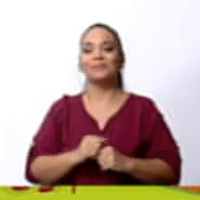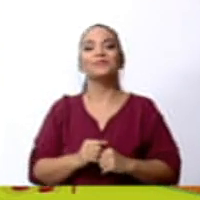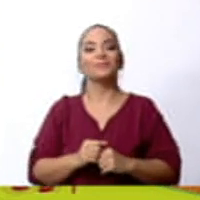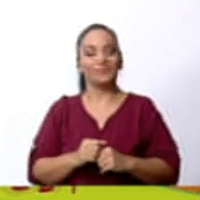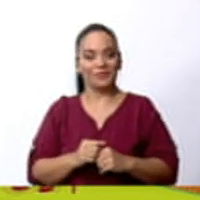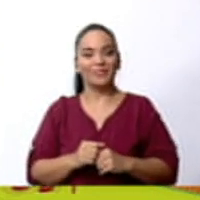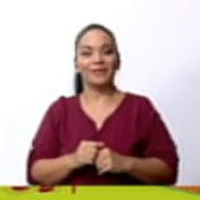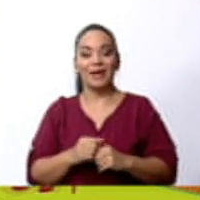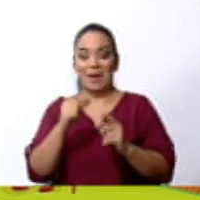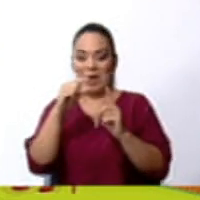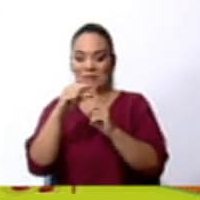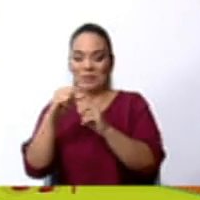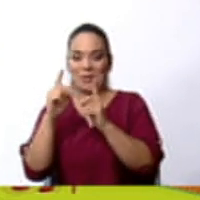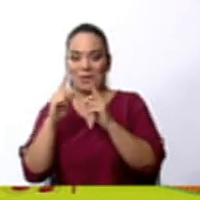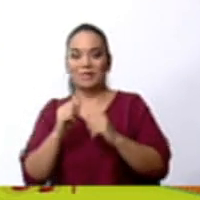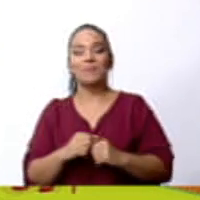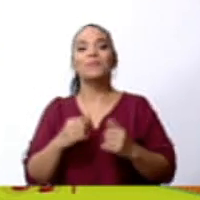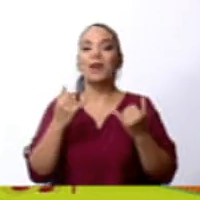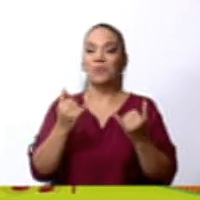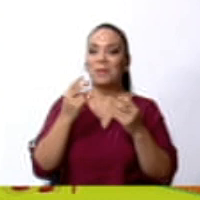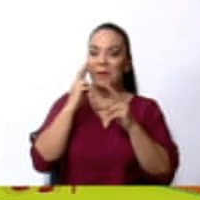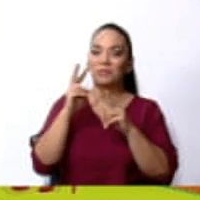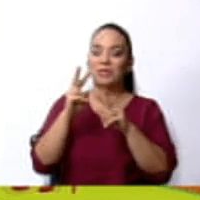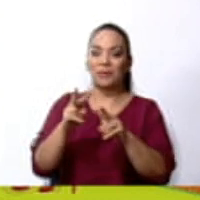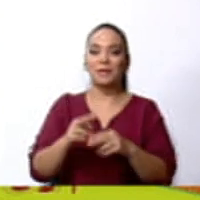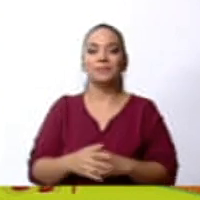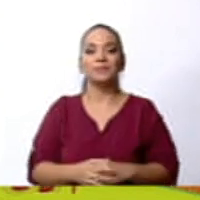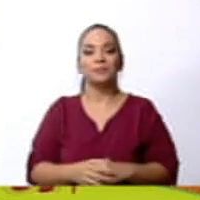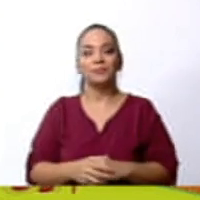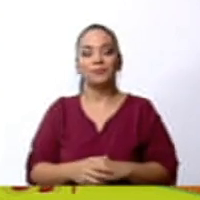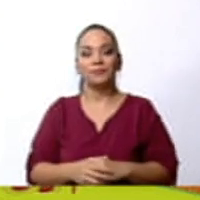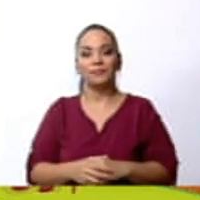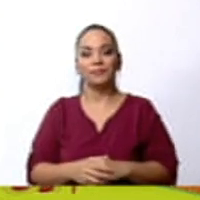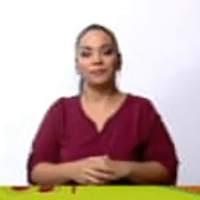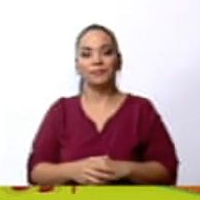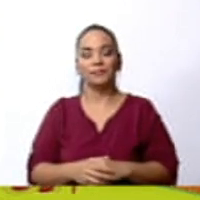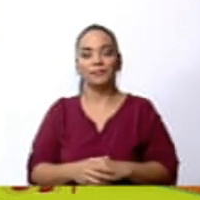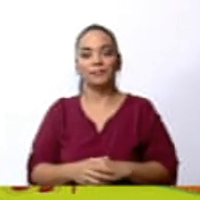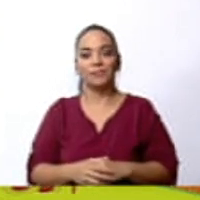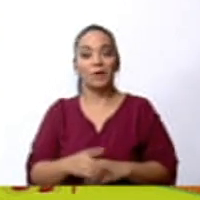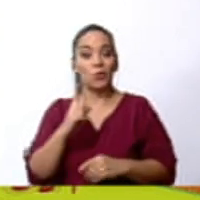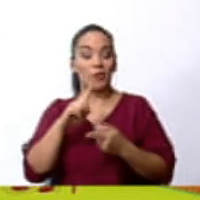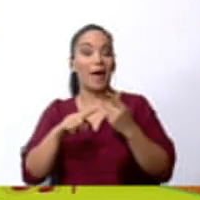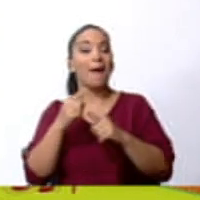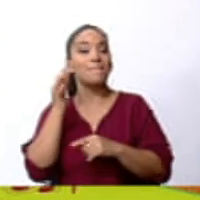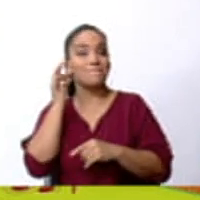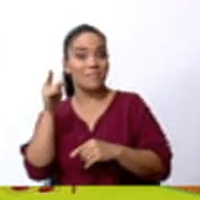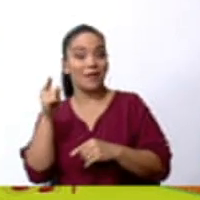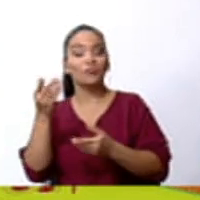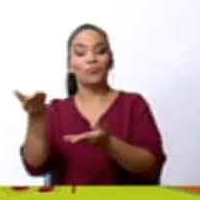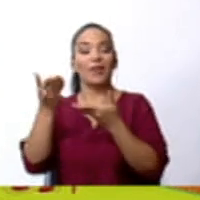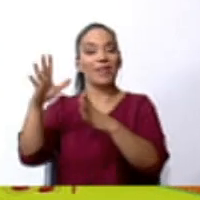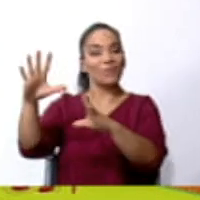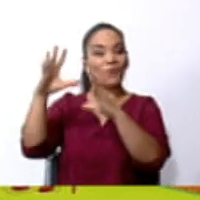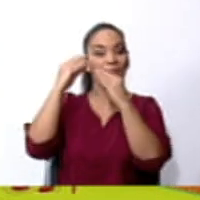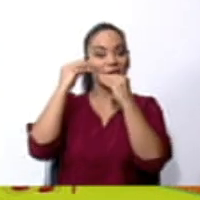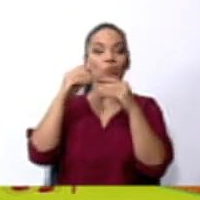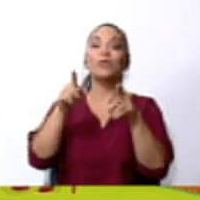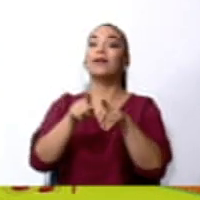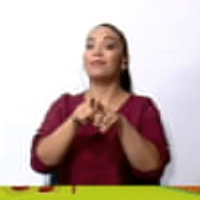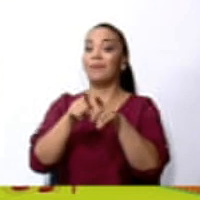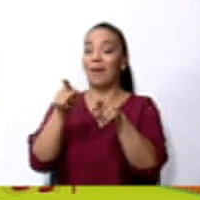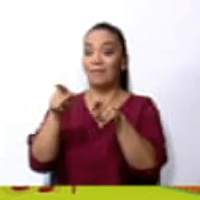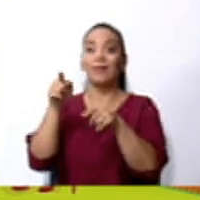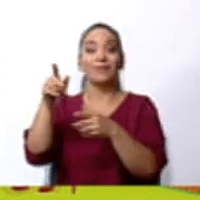de las palabras. Pero vamos a ir a ver a nuestra amiga que nos tiene información y nos trae también, porque ella